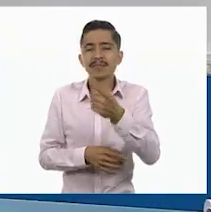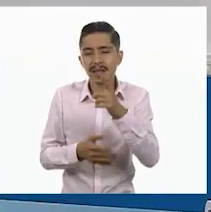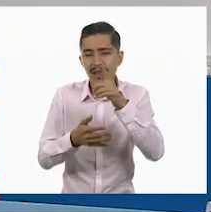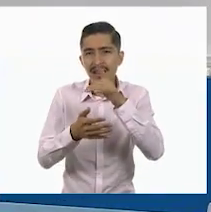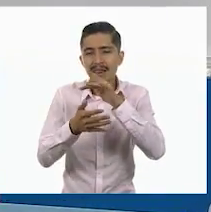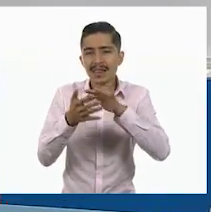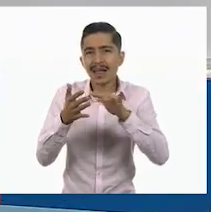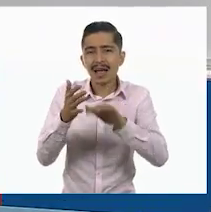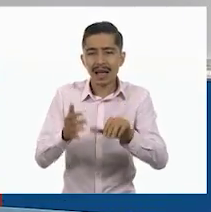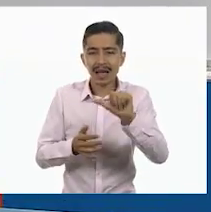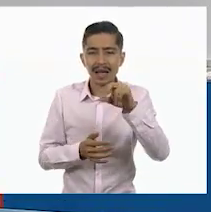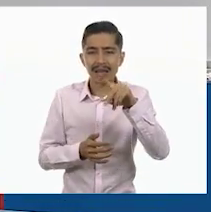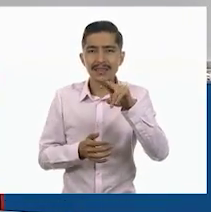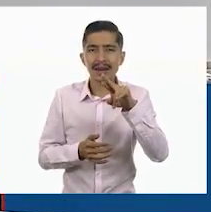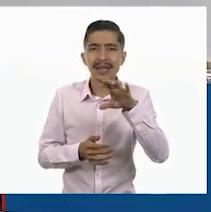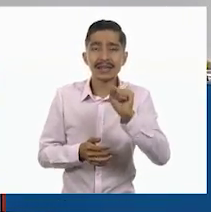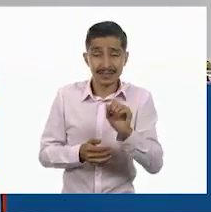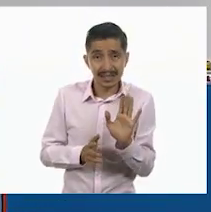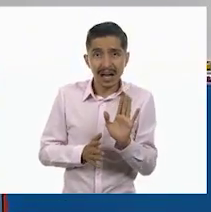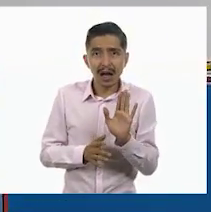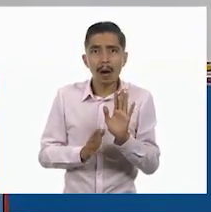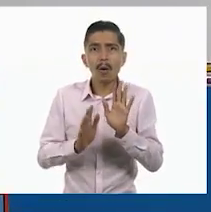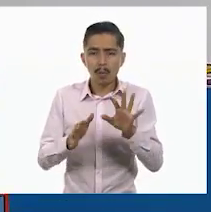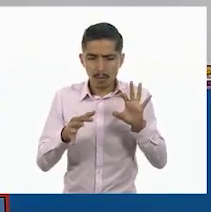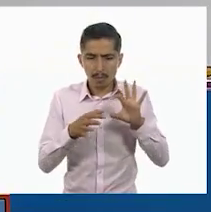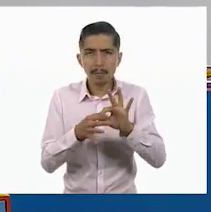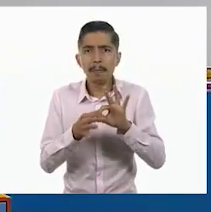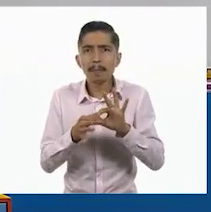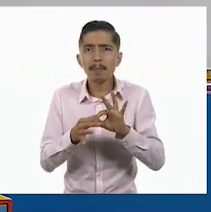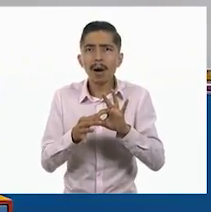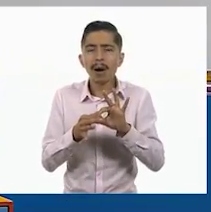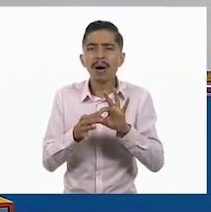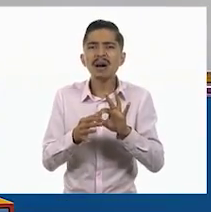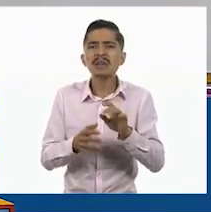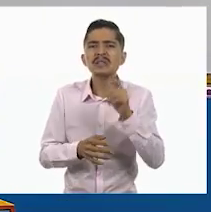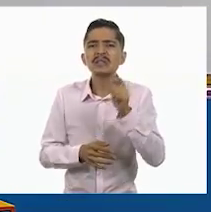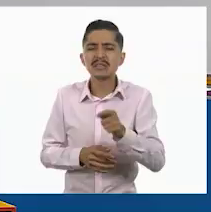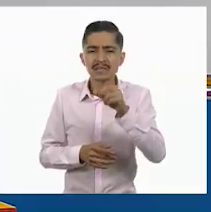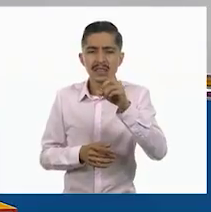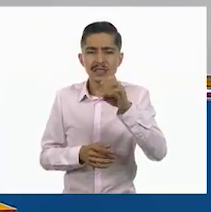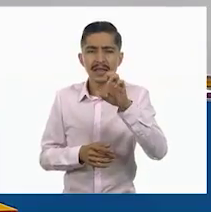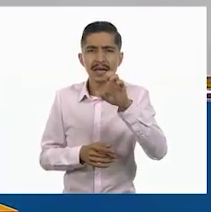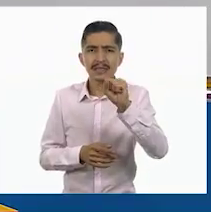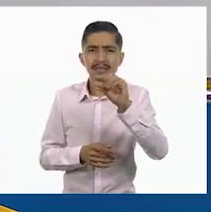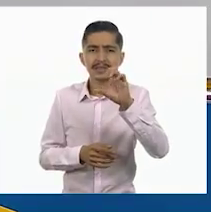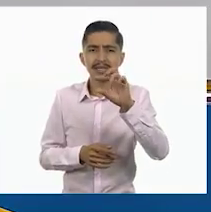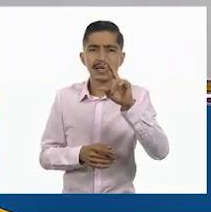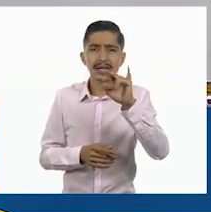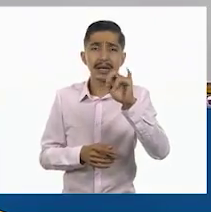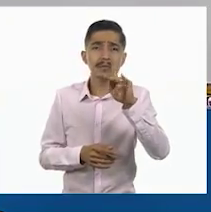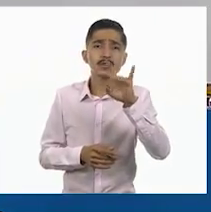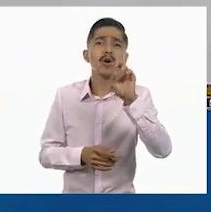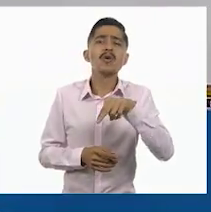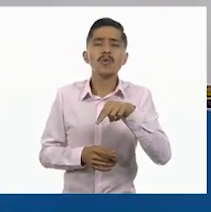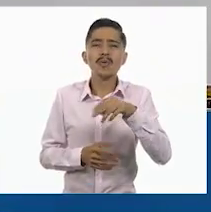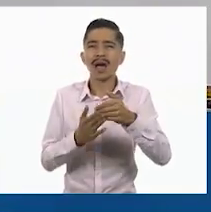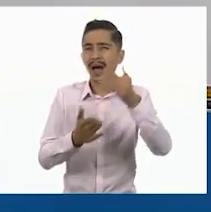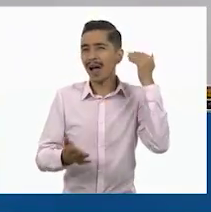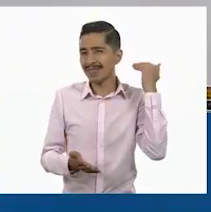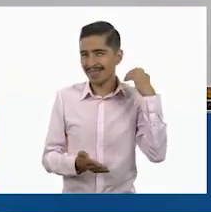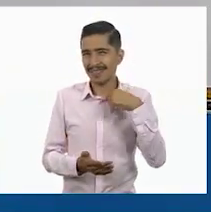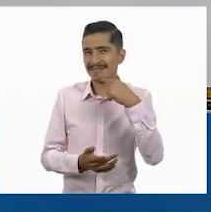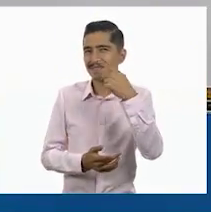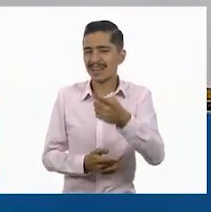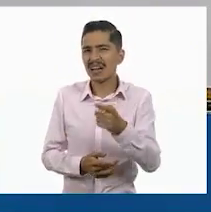de Andrés Enestrosa, que está muy relacionado con la descripción, que fue el tema que vimos la sesión anterior. ¿De qué te acuerdas, María,